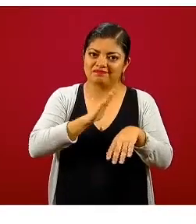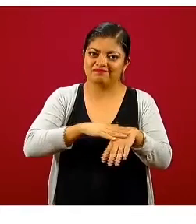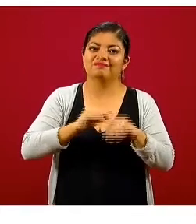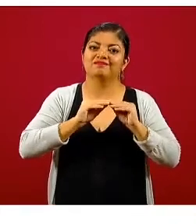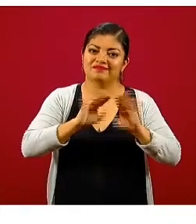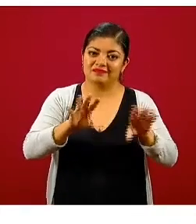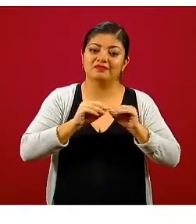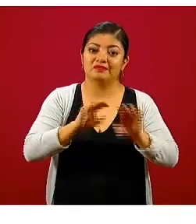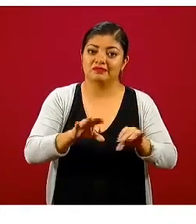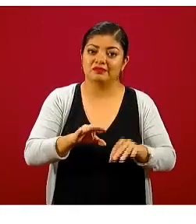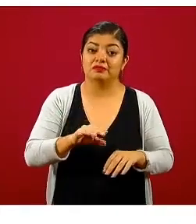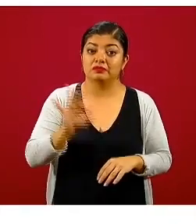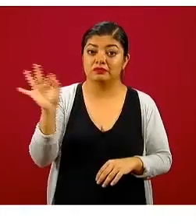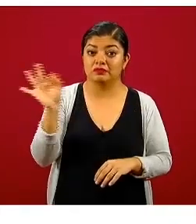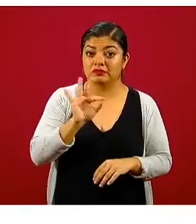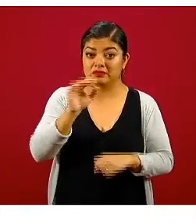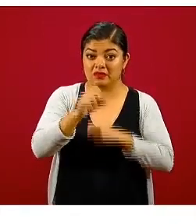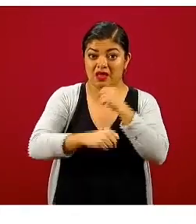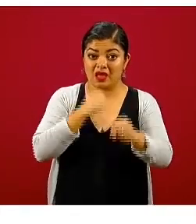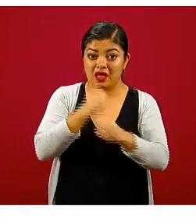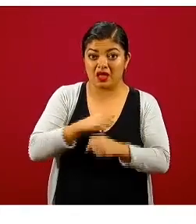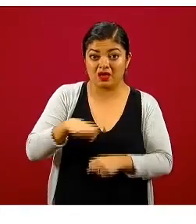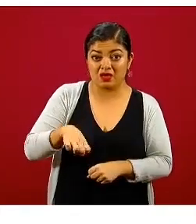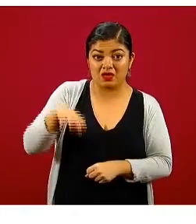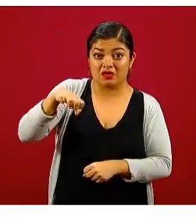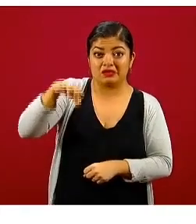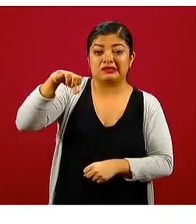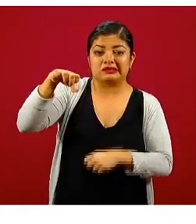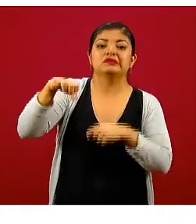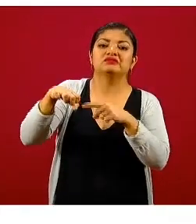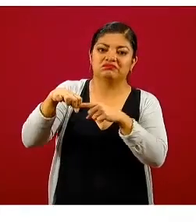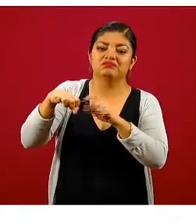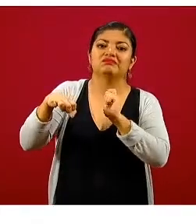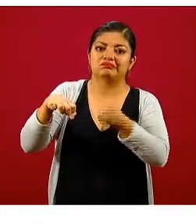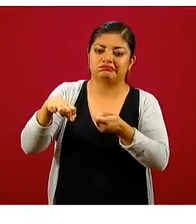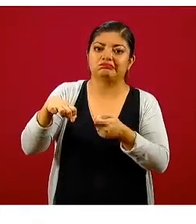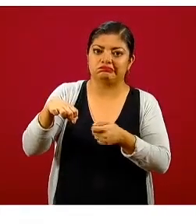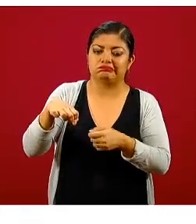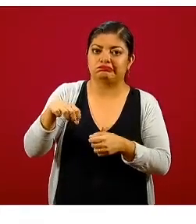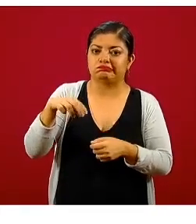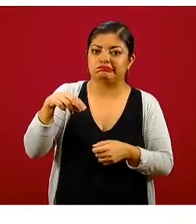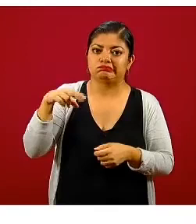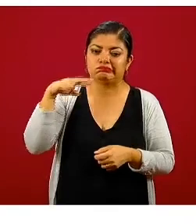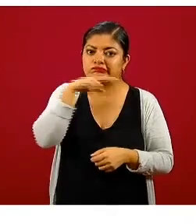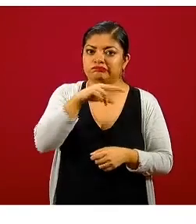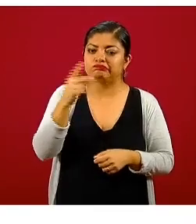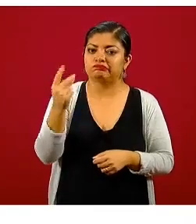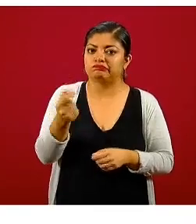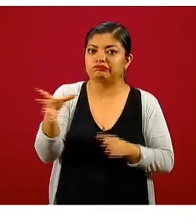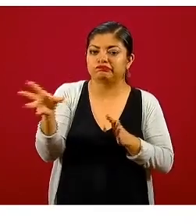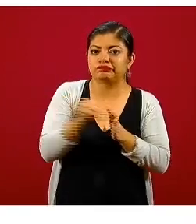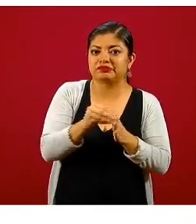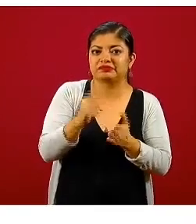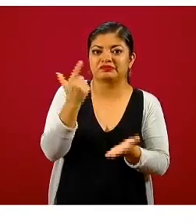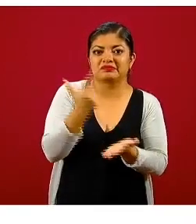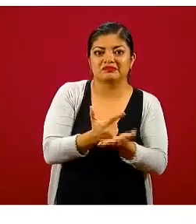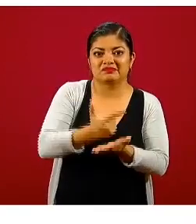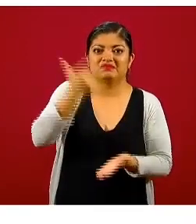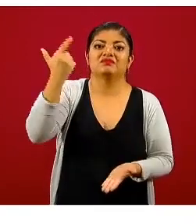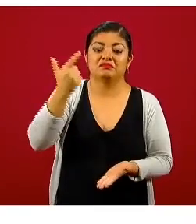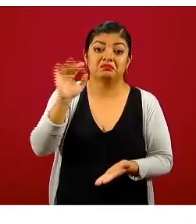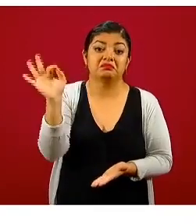precisamente en la medida que se incrementa la edad de una persona, también se incrementa el riesgo de complicarse y en su